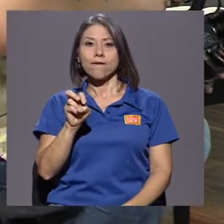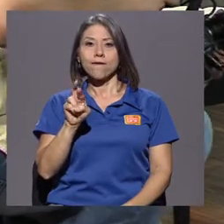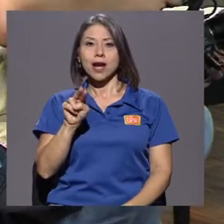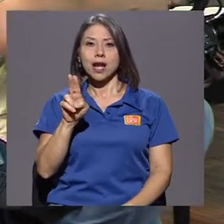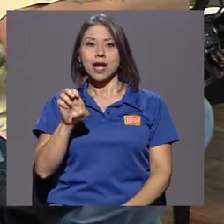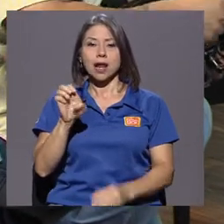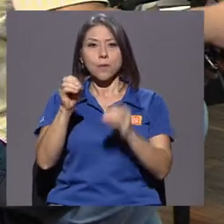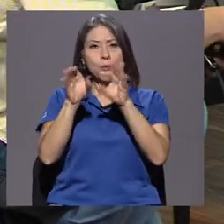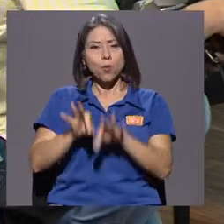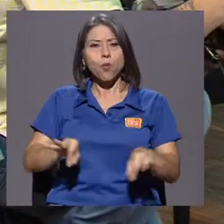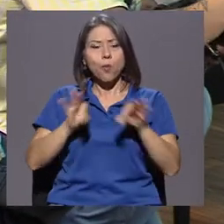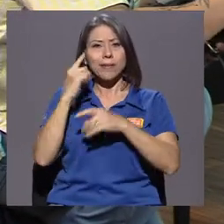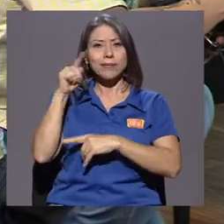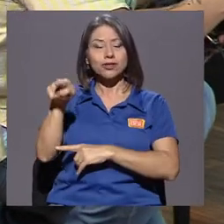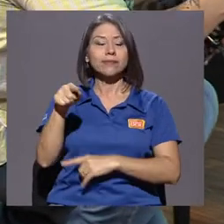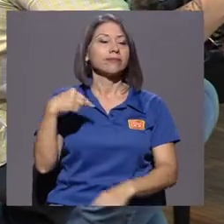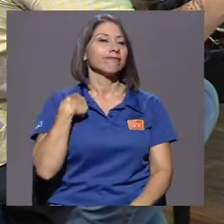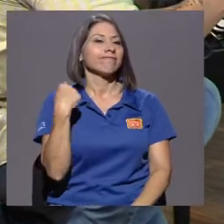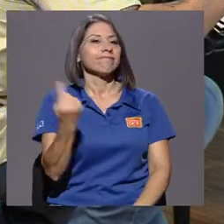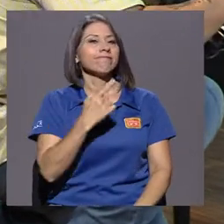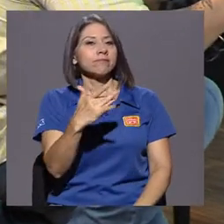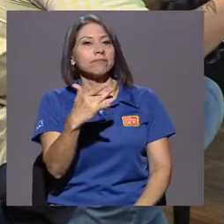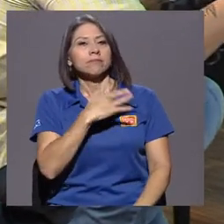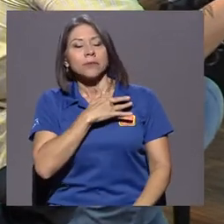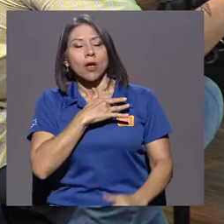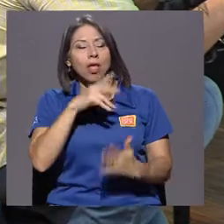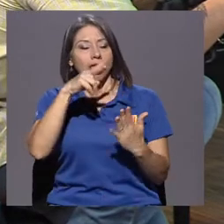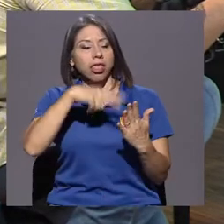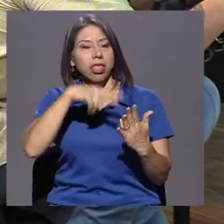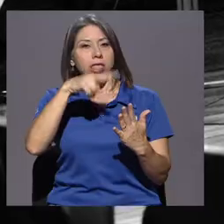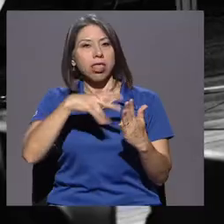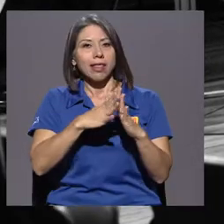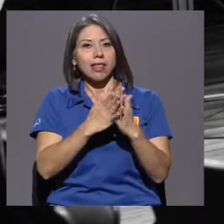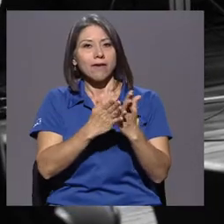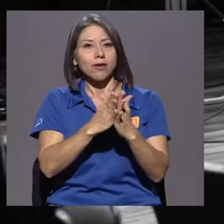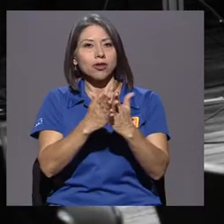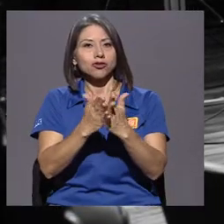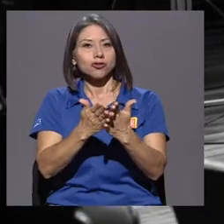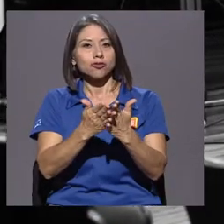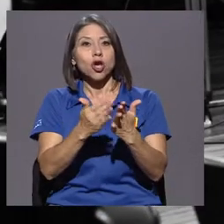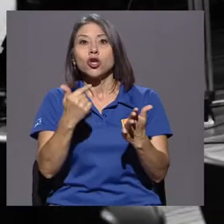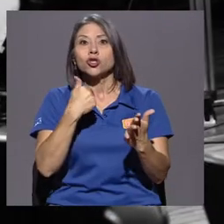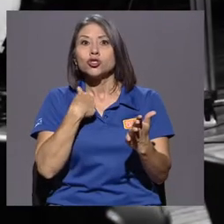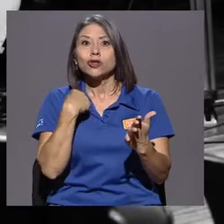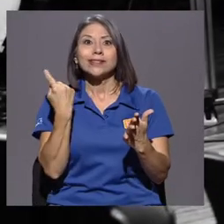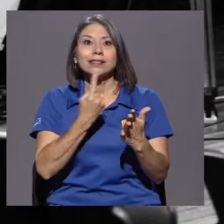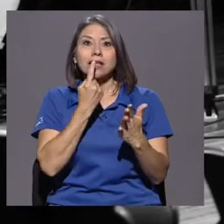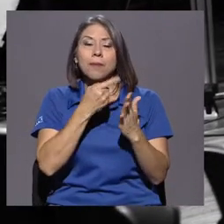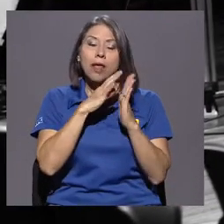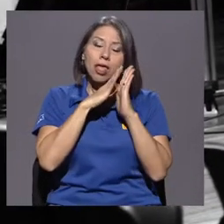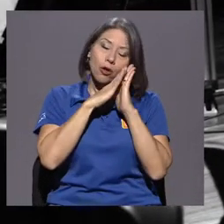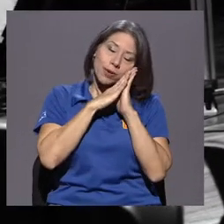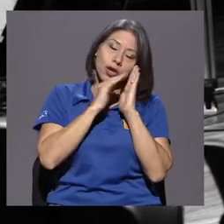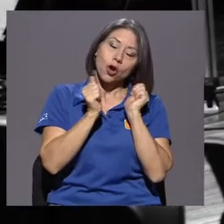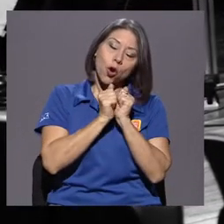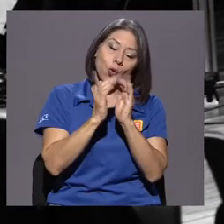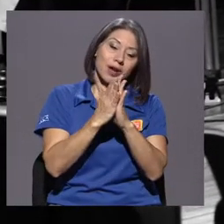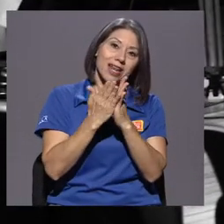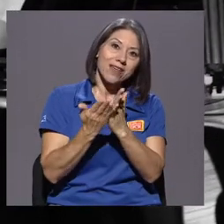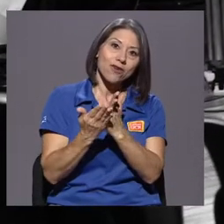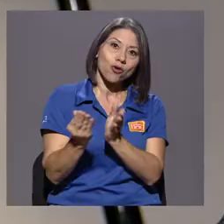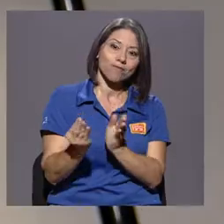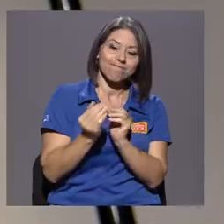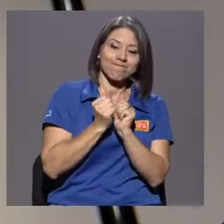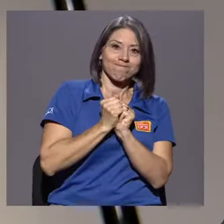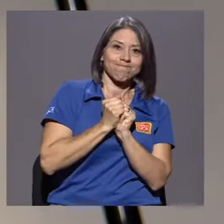siempre fui un amante de los libros los libros eran para mí bueno no me dormía sin un libro a la par e incluso como bebé